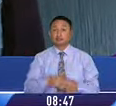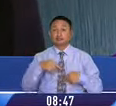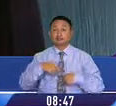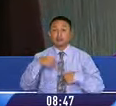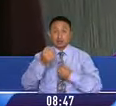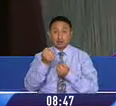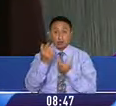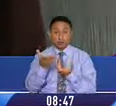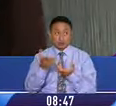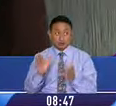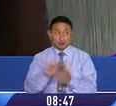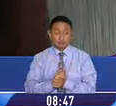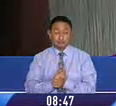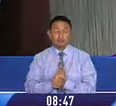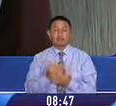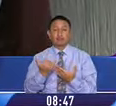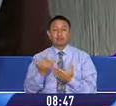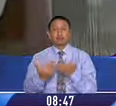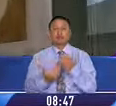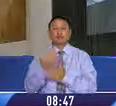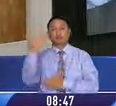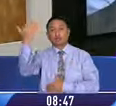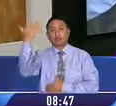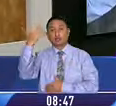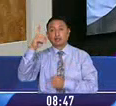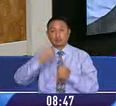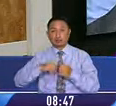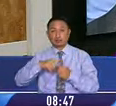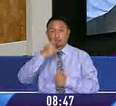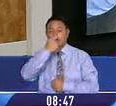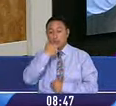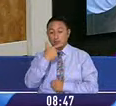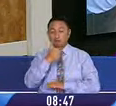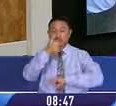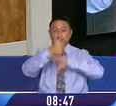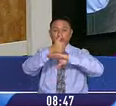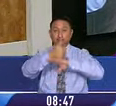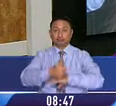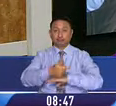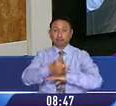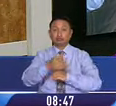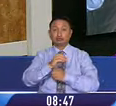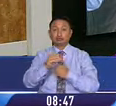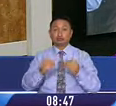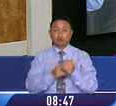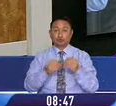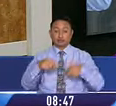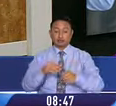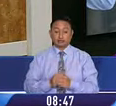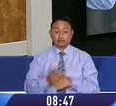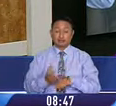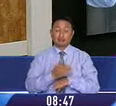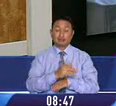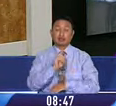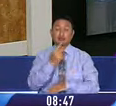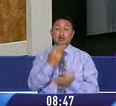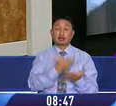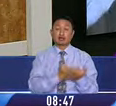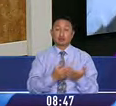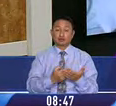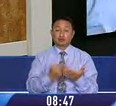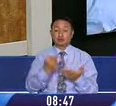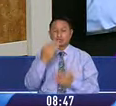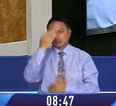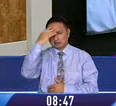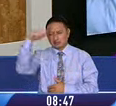De esta manera toma posesión el nuevo alcalde de Quito, Pavel Muñoz, en su despacho previo a su primera reunión con él para